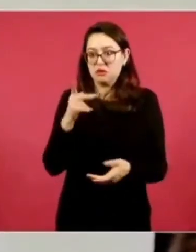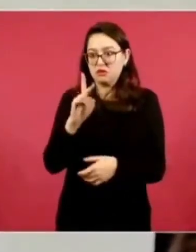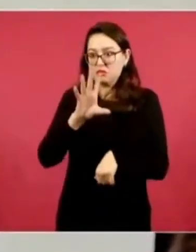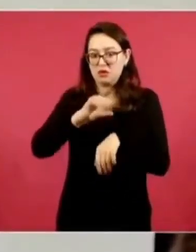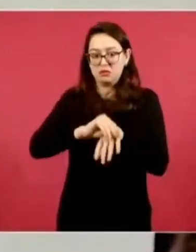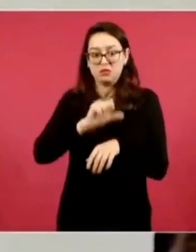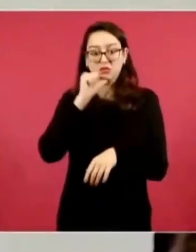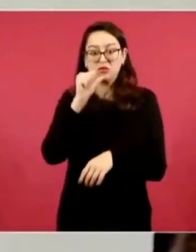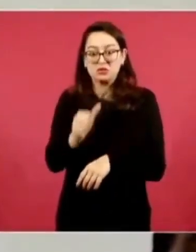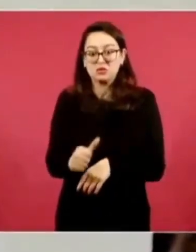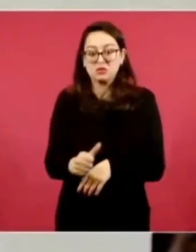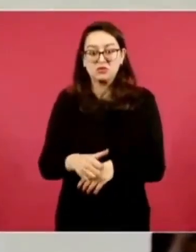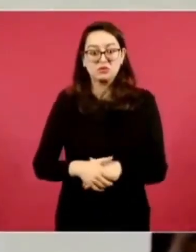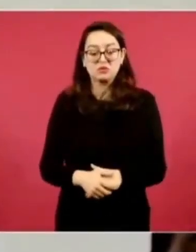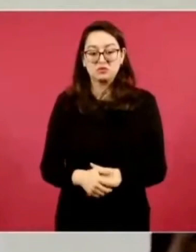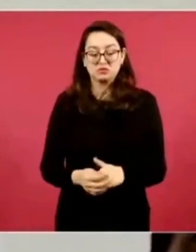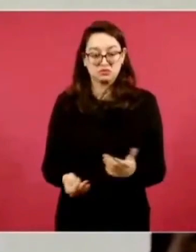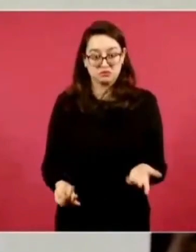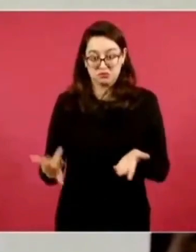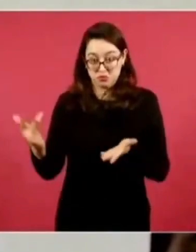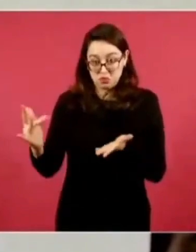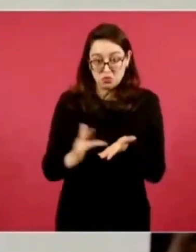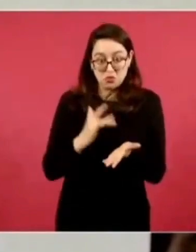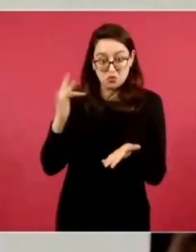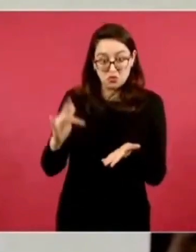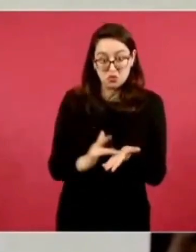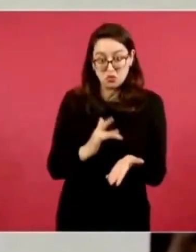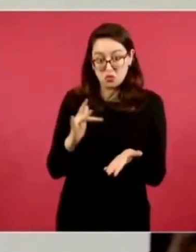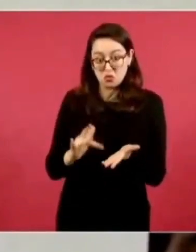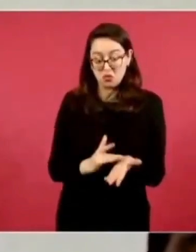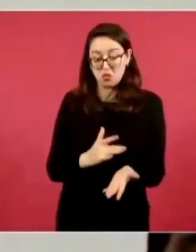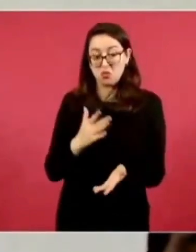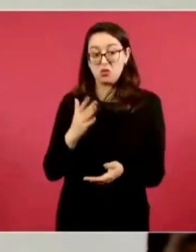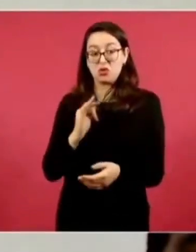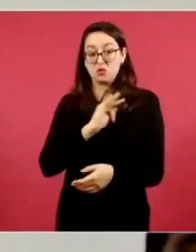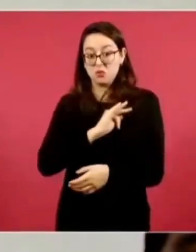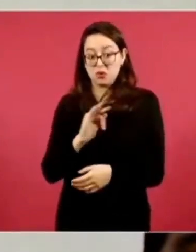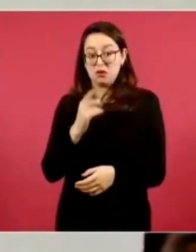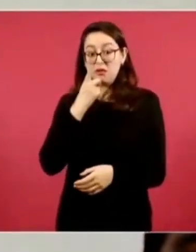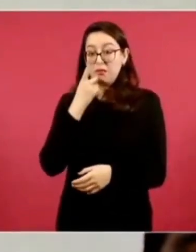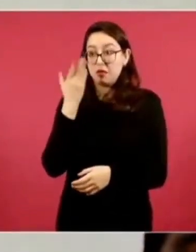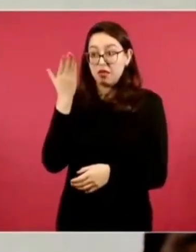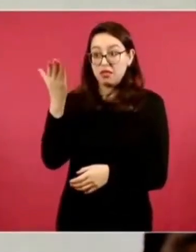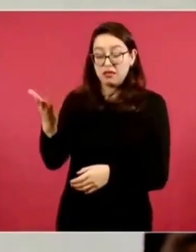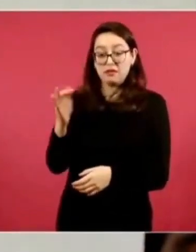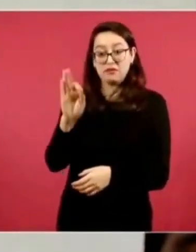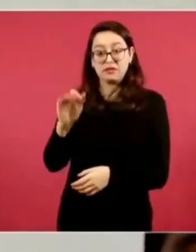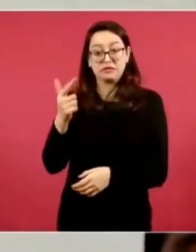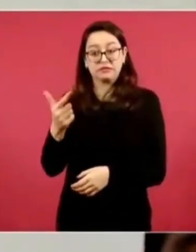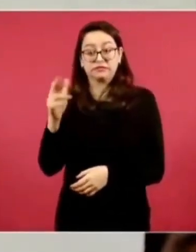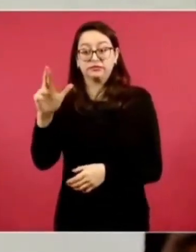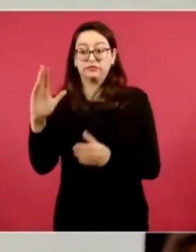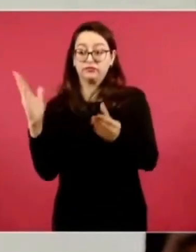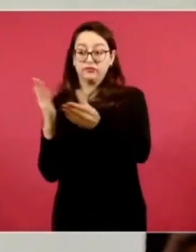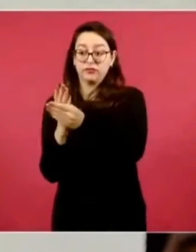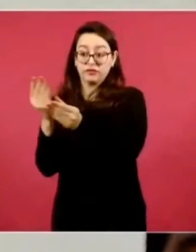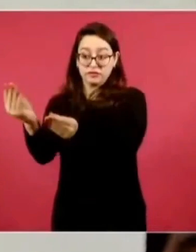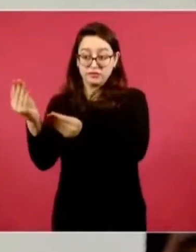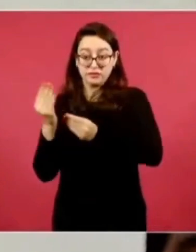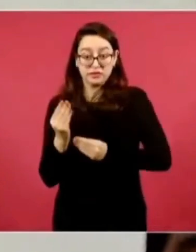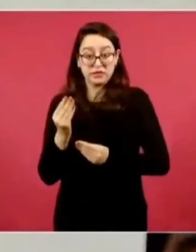Yo solamente quiero pedir si me apoya para que me entreguen mi carpeta, si hay manera que reciban a la compañera